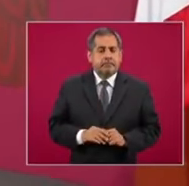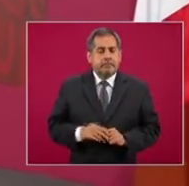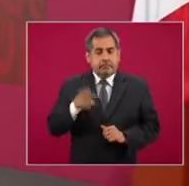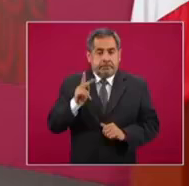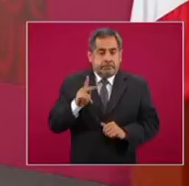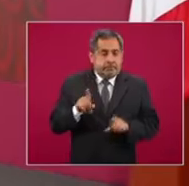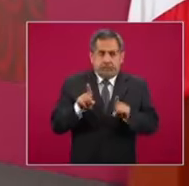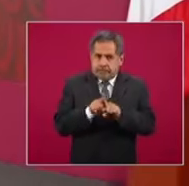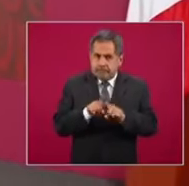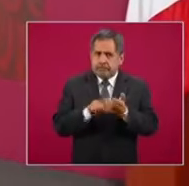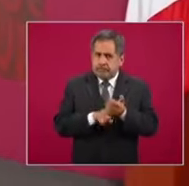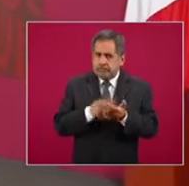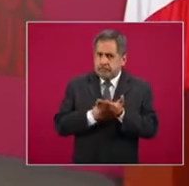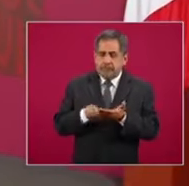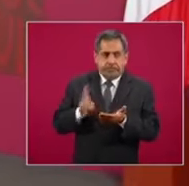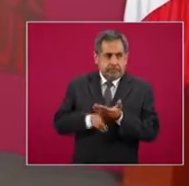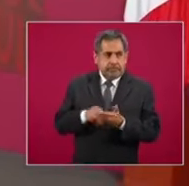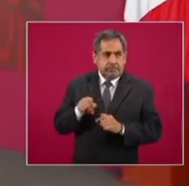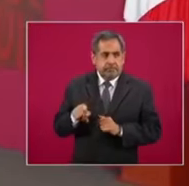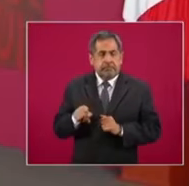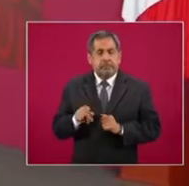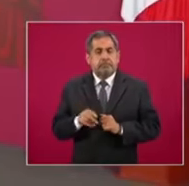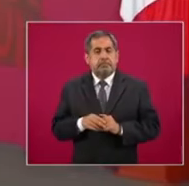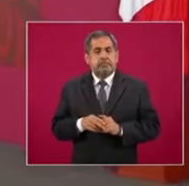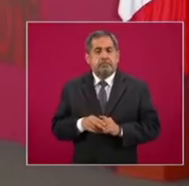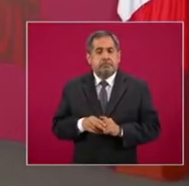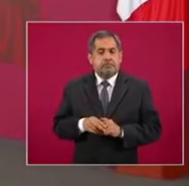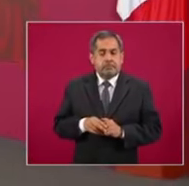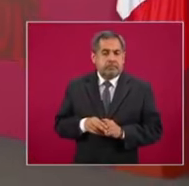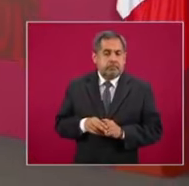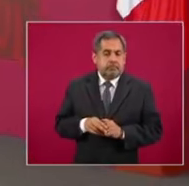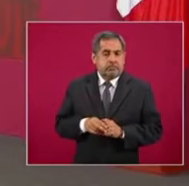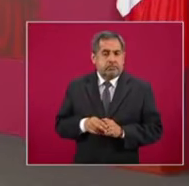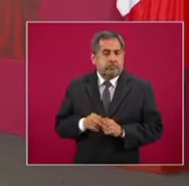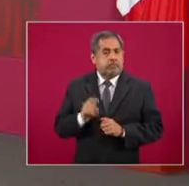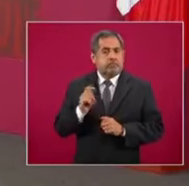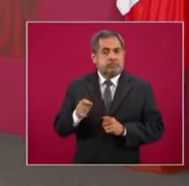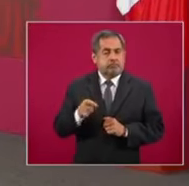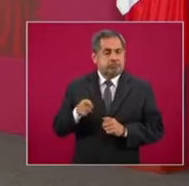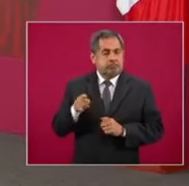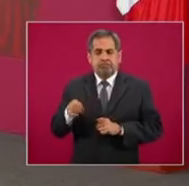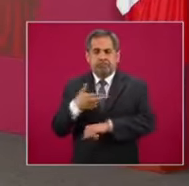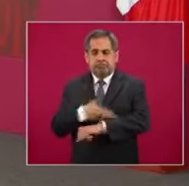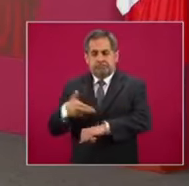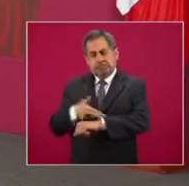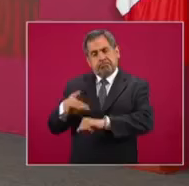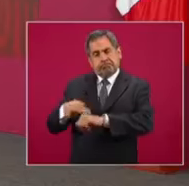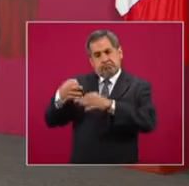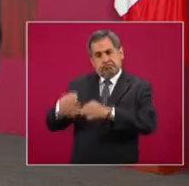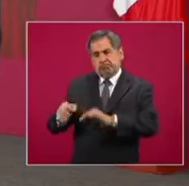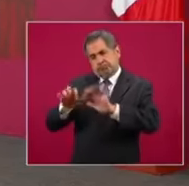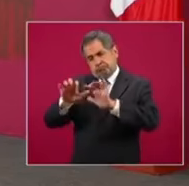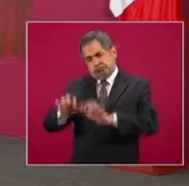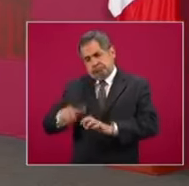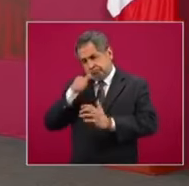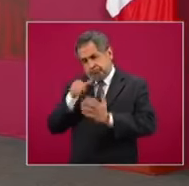pero al mismo tiempo eh por los canales por las vías